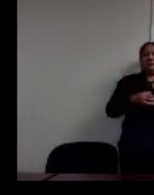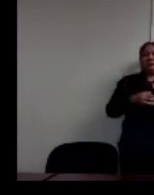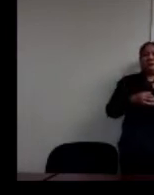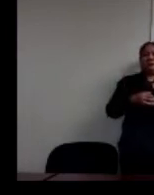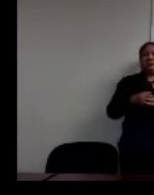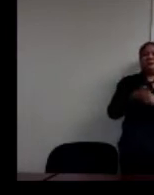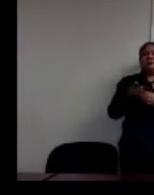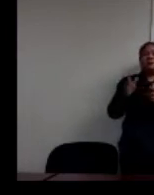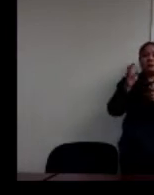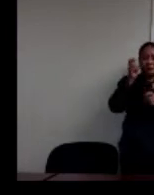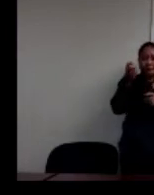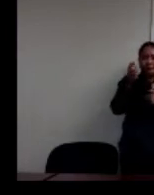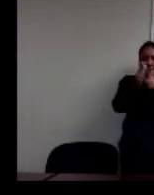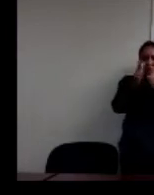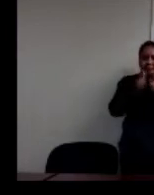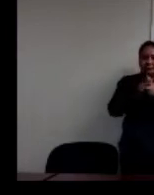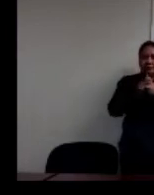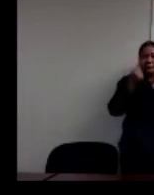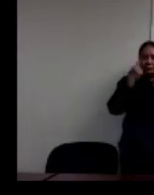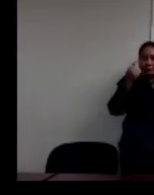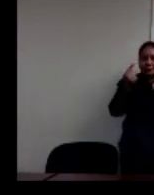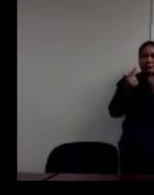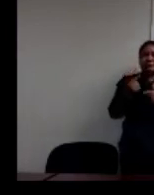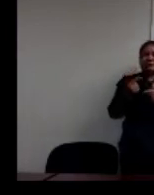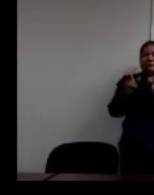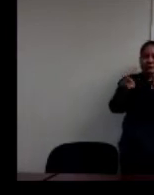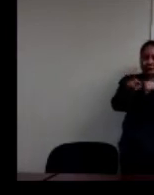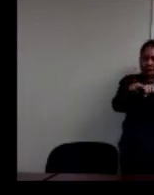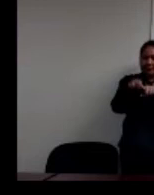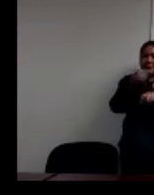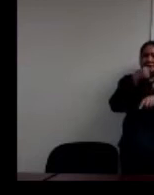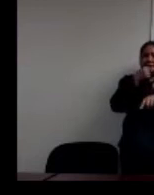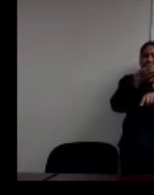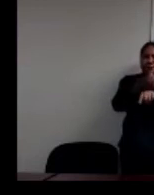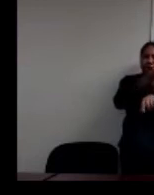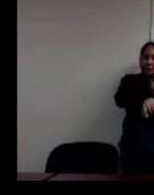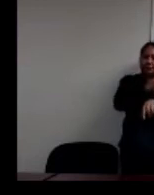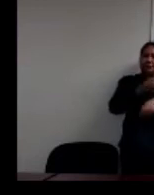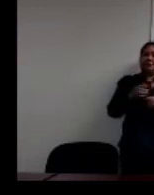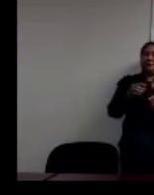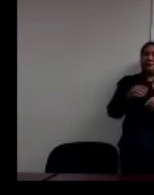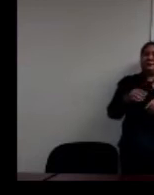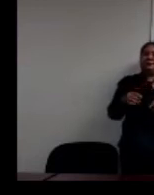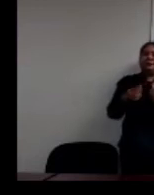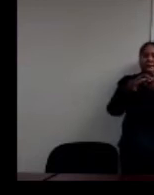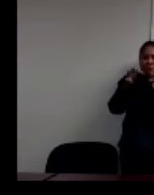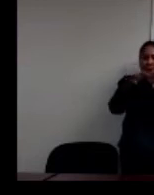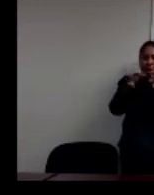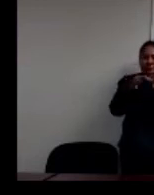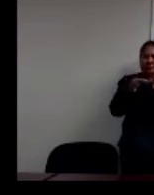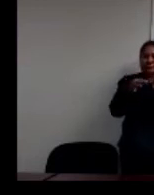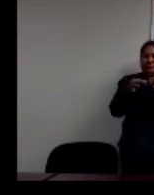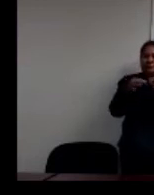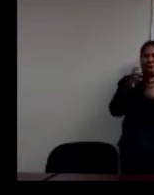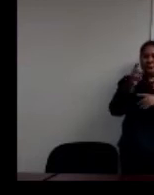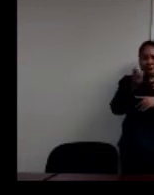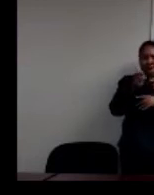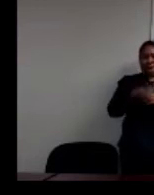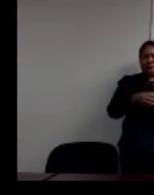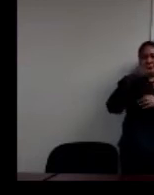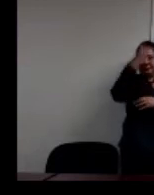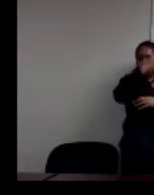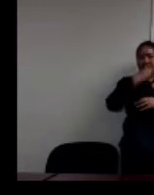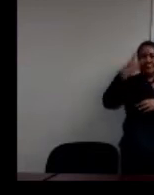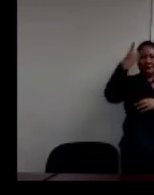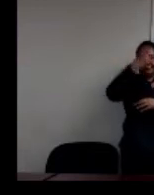en grupos para que se identifiquen con sus grupos de pares y expliquen entre niños. Se explica muy padre la cuestión de los